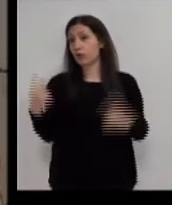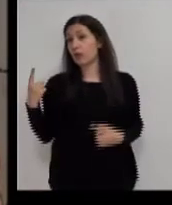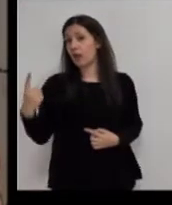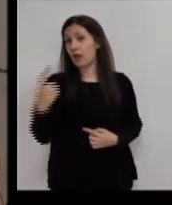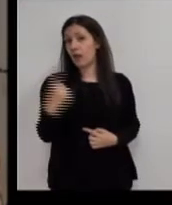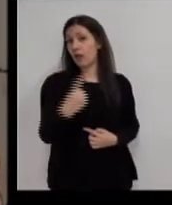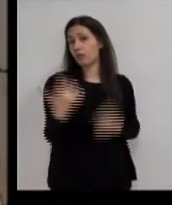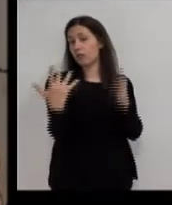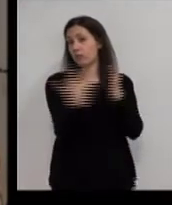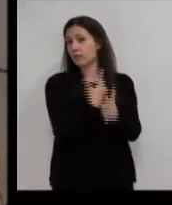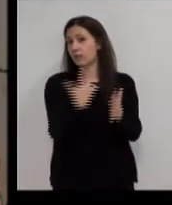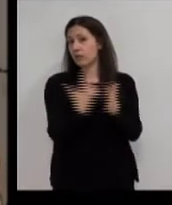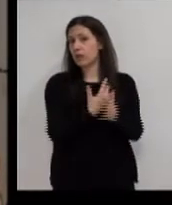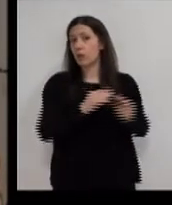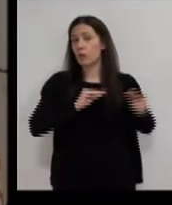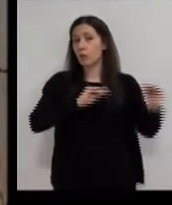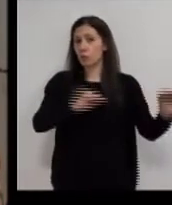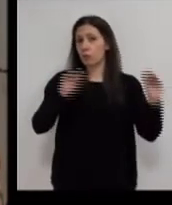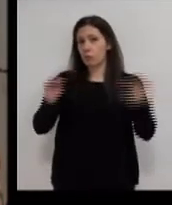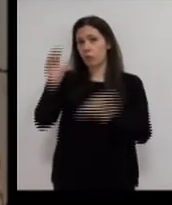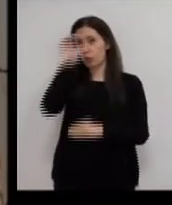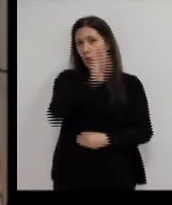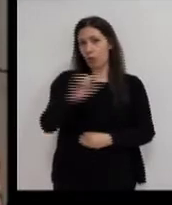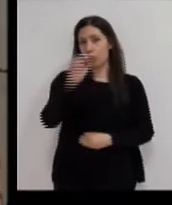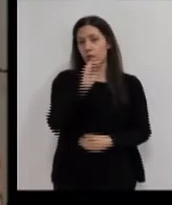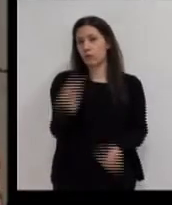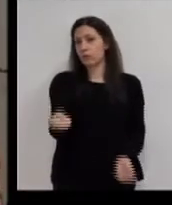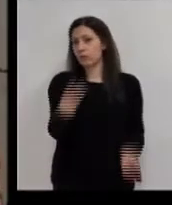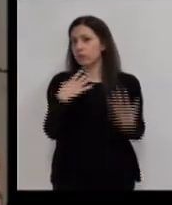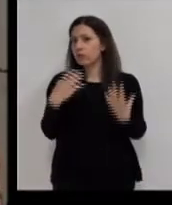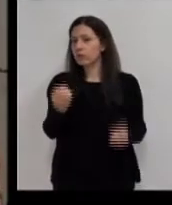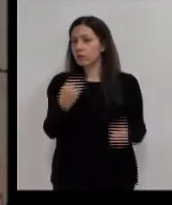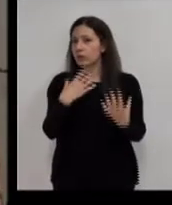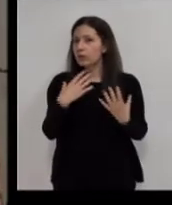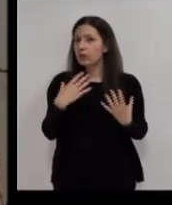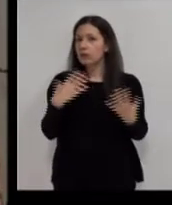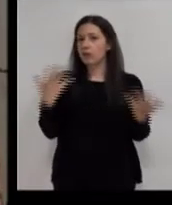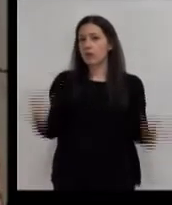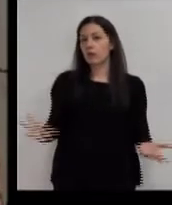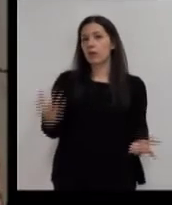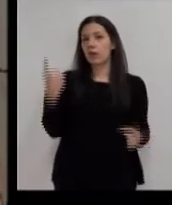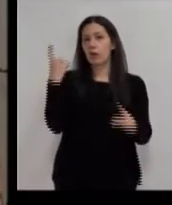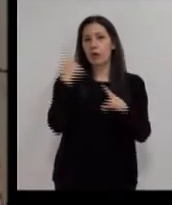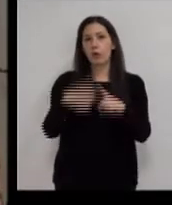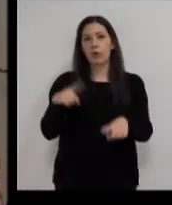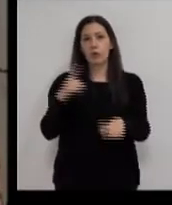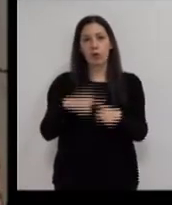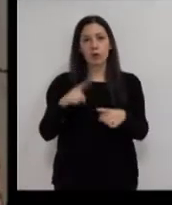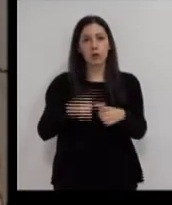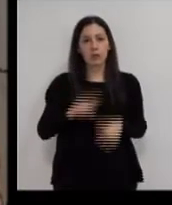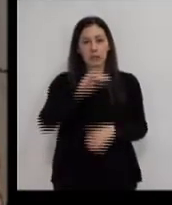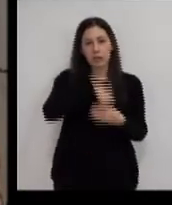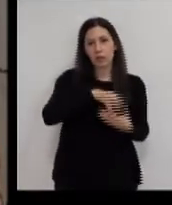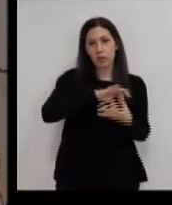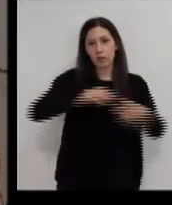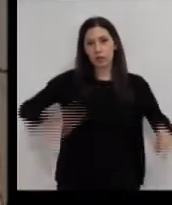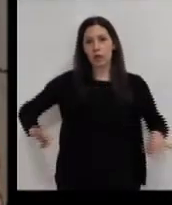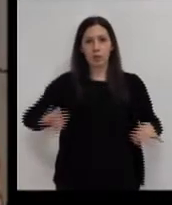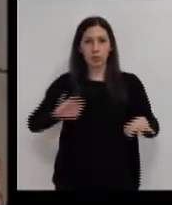ha sido muy interesante el que hayáis cada uno de vosotros mostrado desde vuestro punto de vista qué es lo que